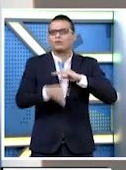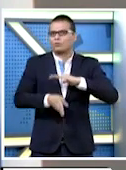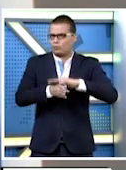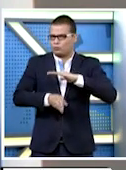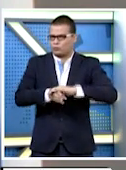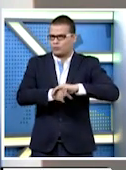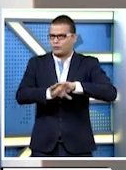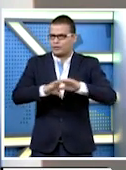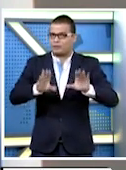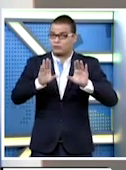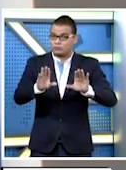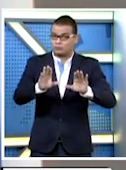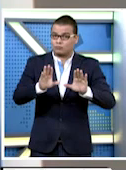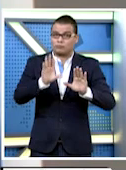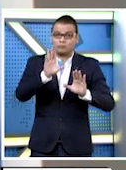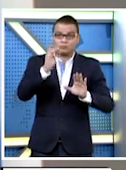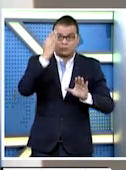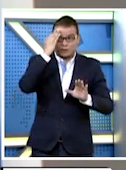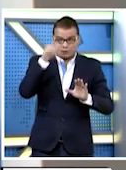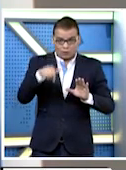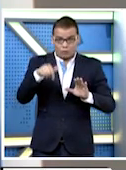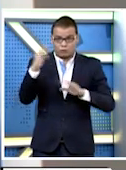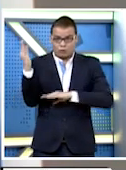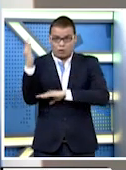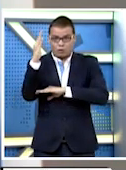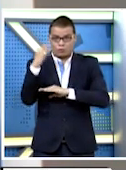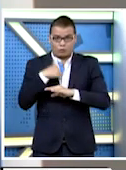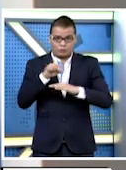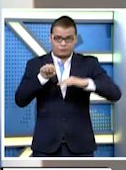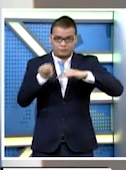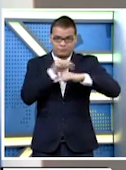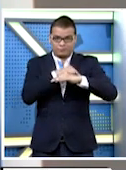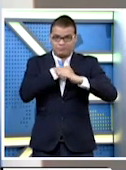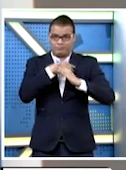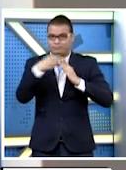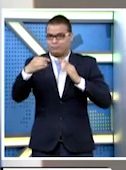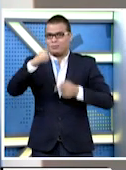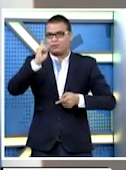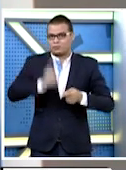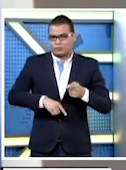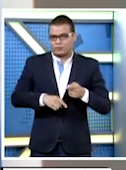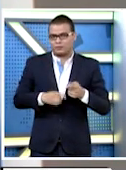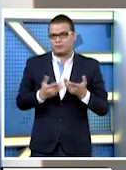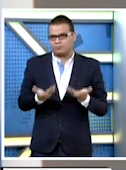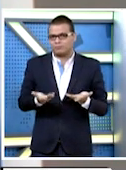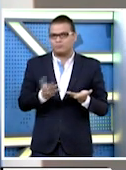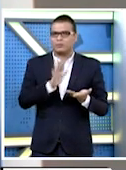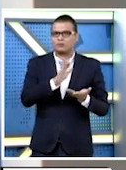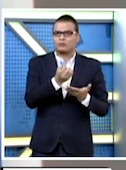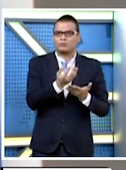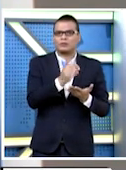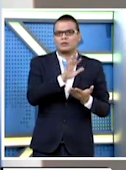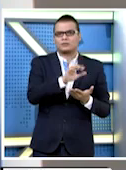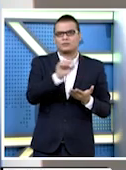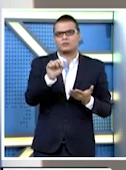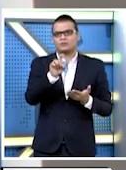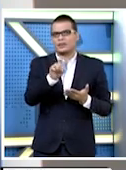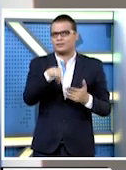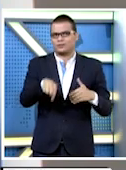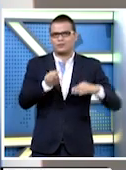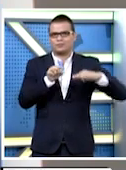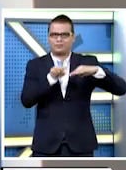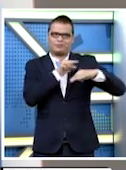que si usted le toca el pico y placa hoy, no puede salir. En el caso de hoy, le correspondería al 5 y al 6, no